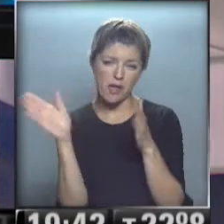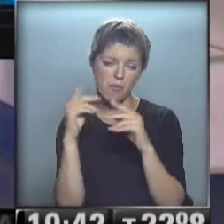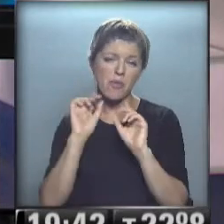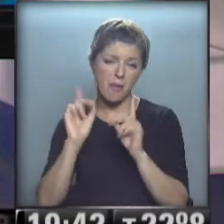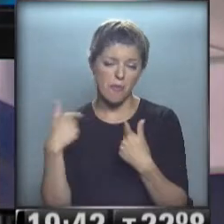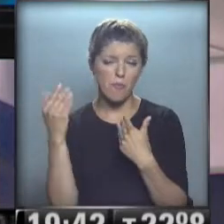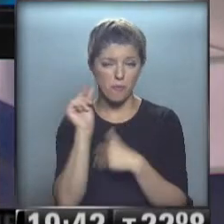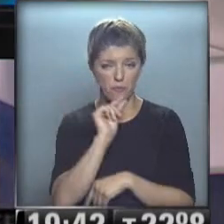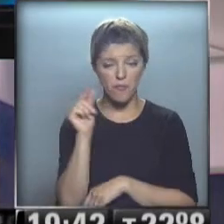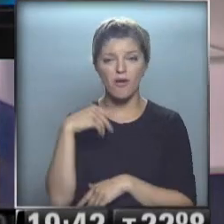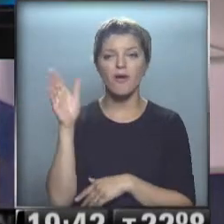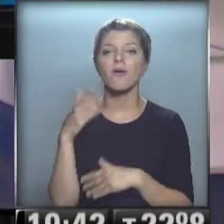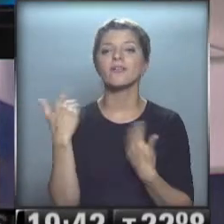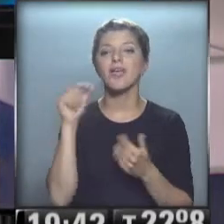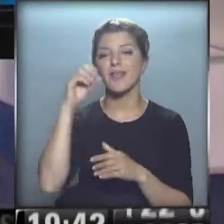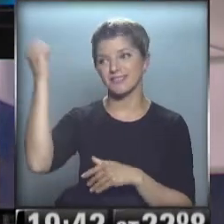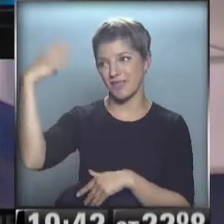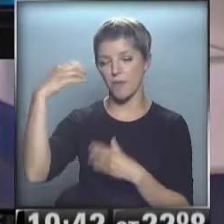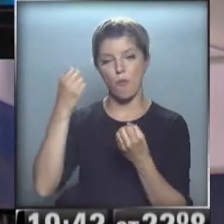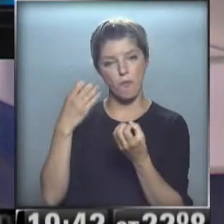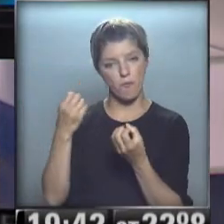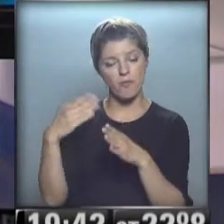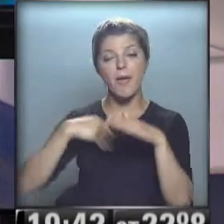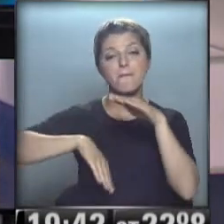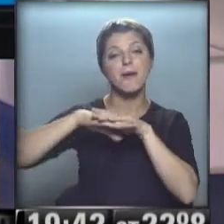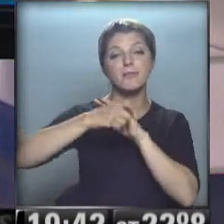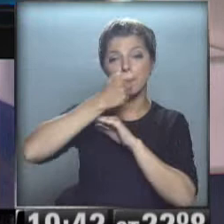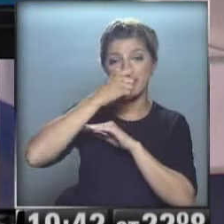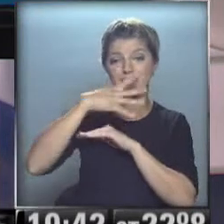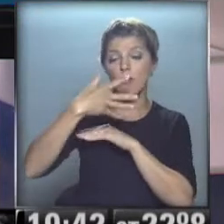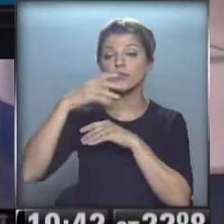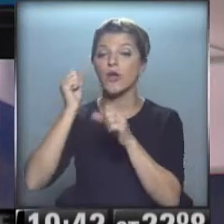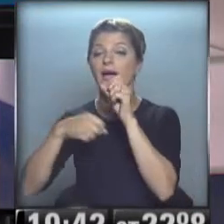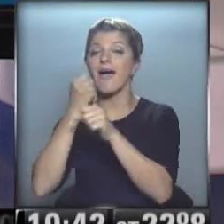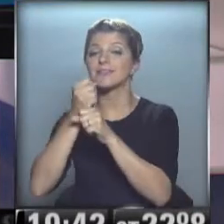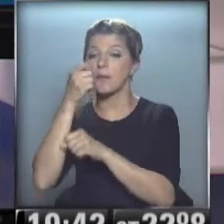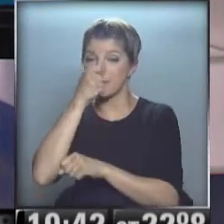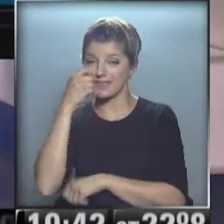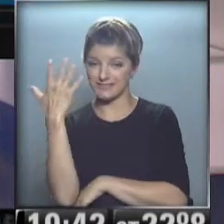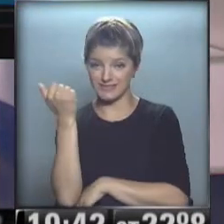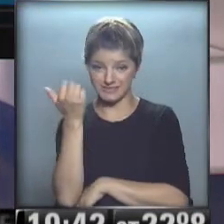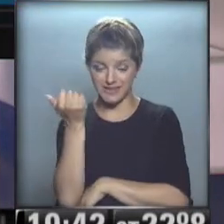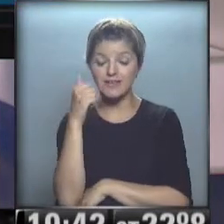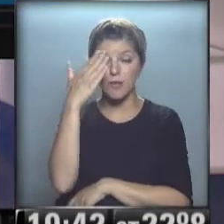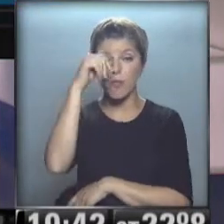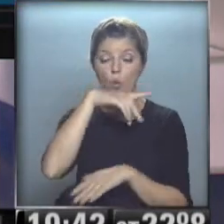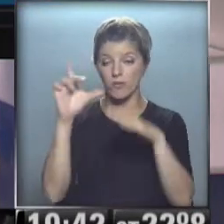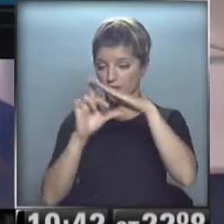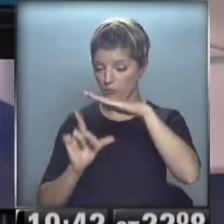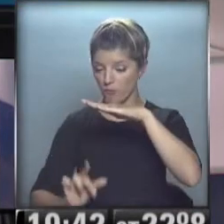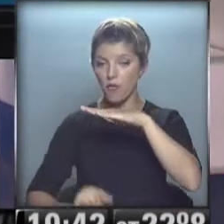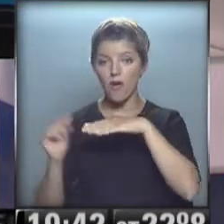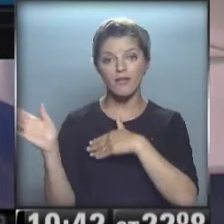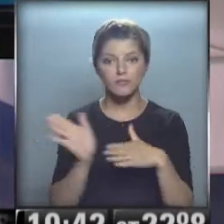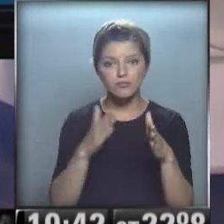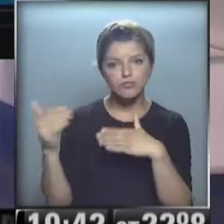nubosidad, allí con excelentes condiciones y temperaturas máximas de 24 a 26 grados. Por último, en el sur argentino, el ingreso de un sistema de baja presión por el extremo